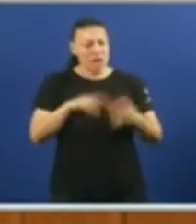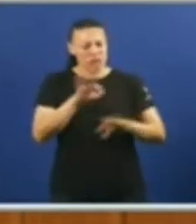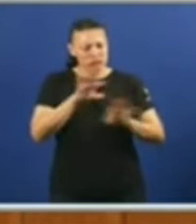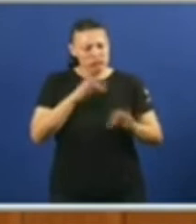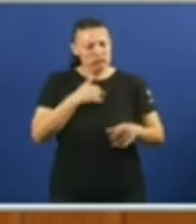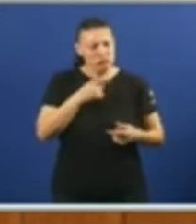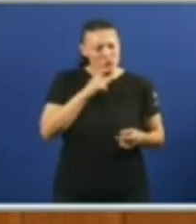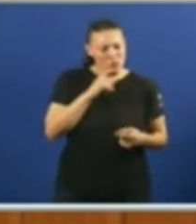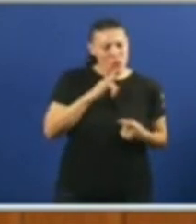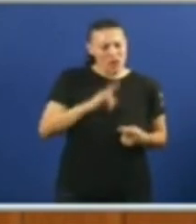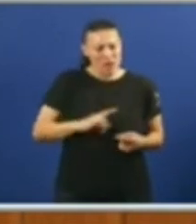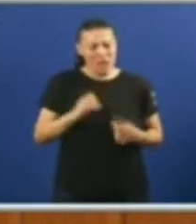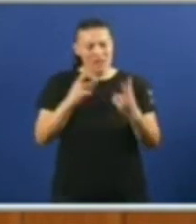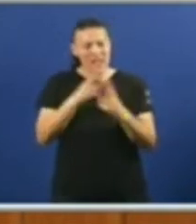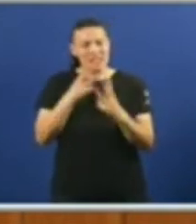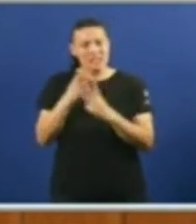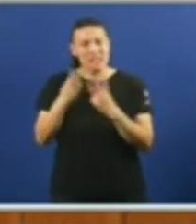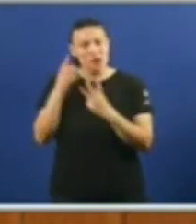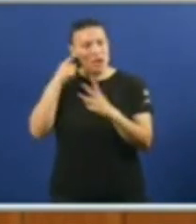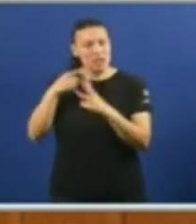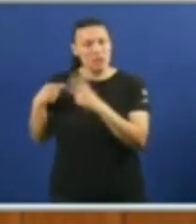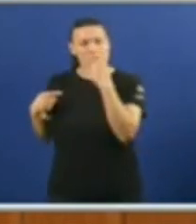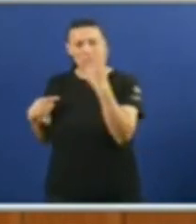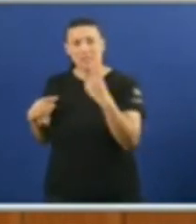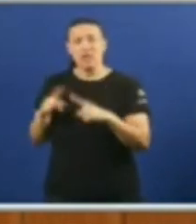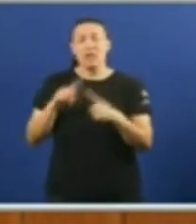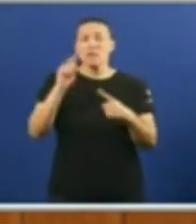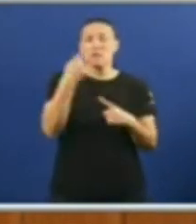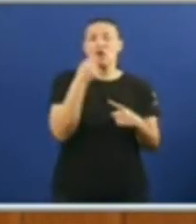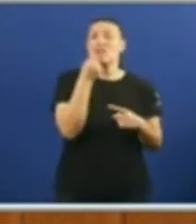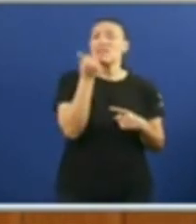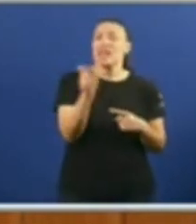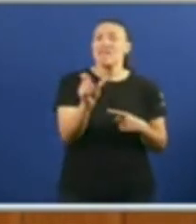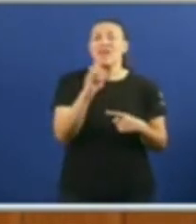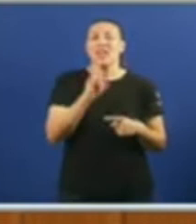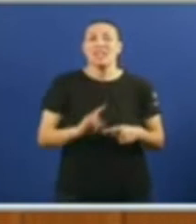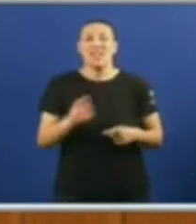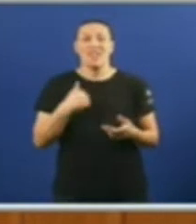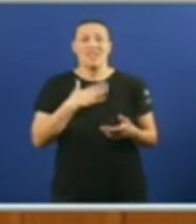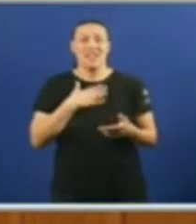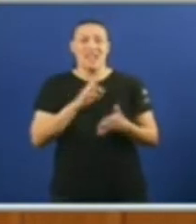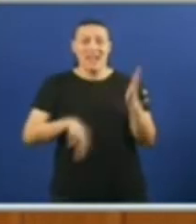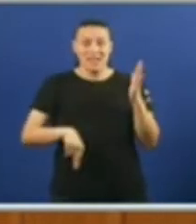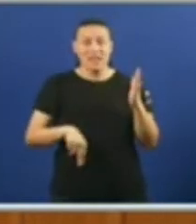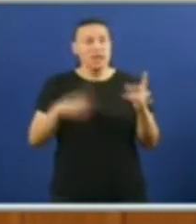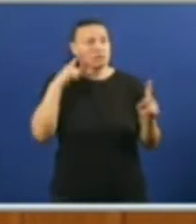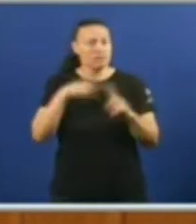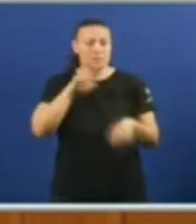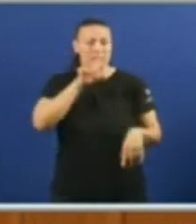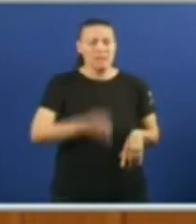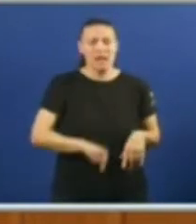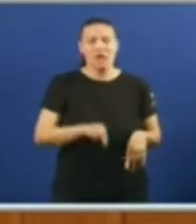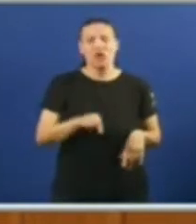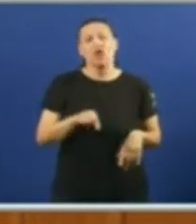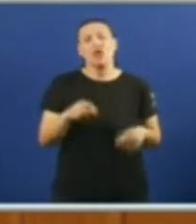sobre a enerxía con tres finalidades. Primeiro, poñer en marcha unha tarifa eléctrica galega que nos permita abaratar o recibo da